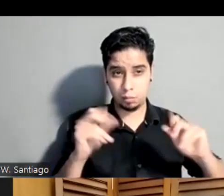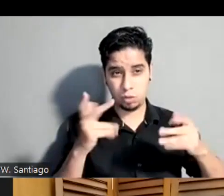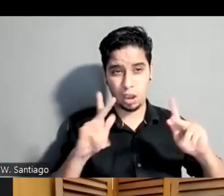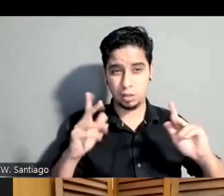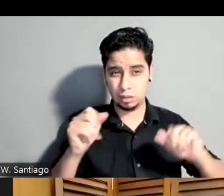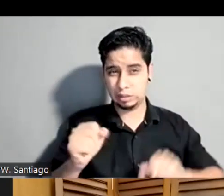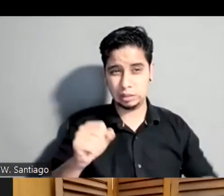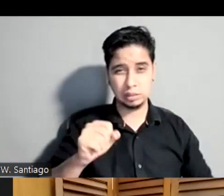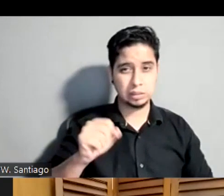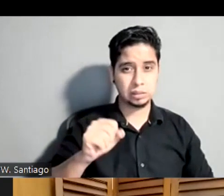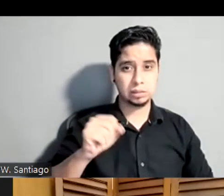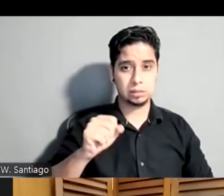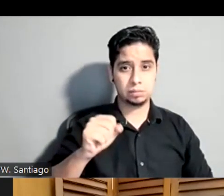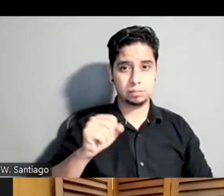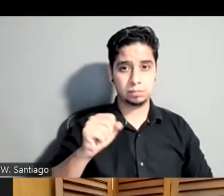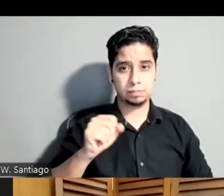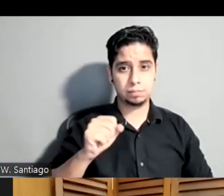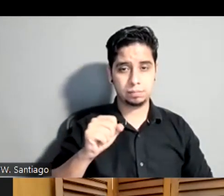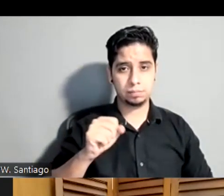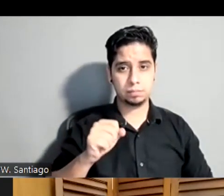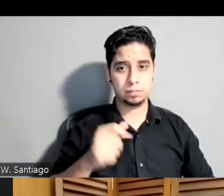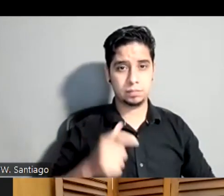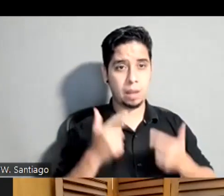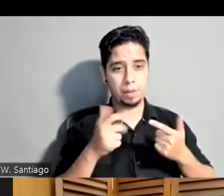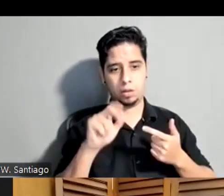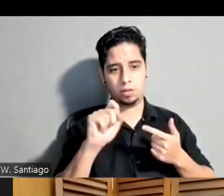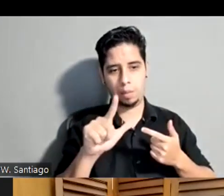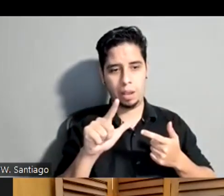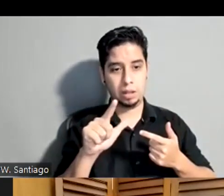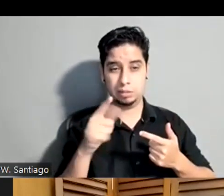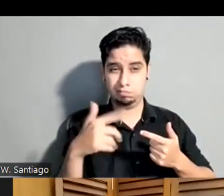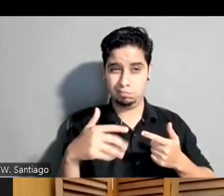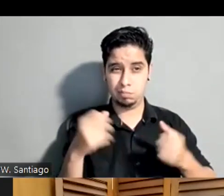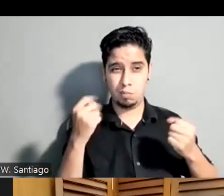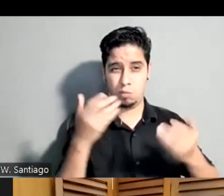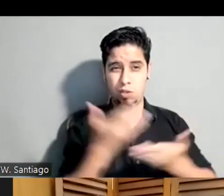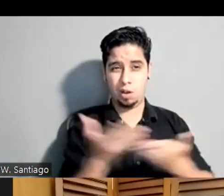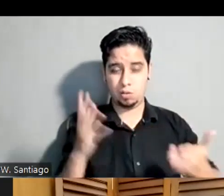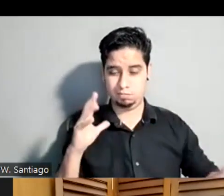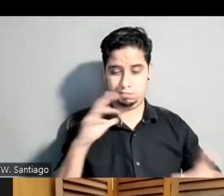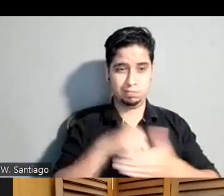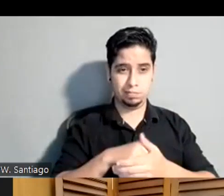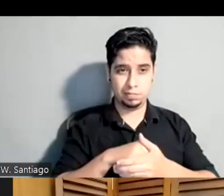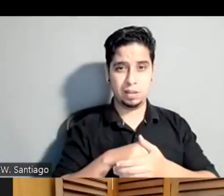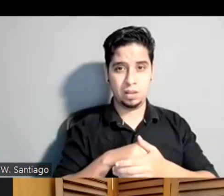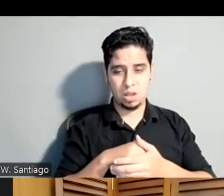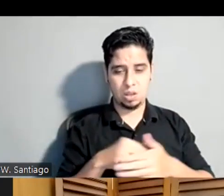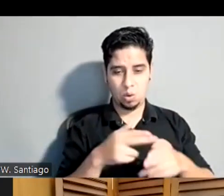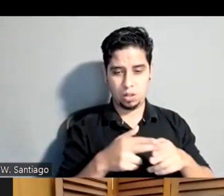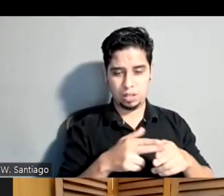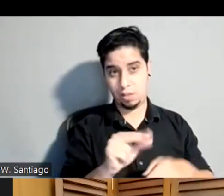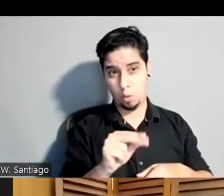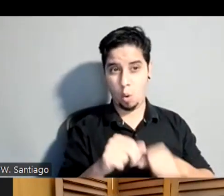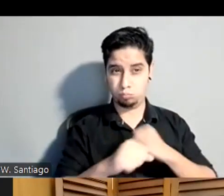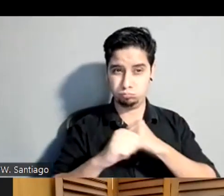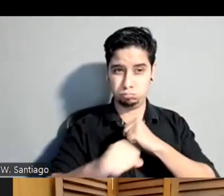Un montón de gente. La vida de Rosabel del Vallano es esta horita nada más que hemos tenido aquí. Es